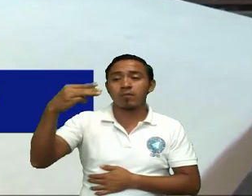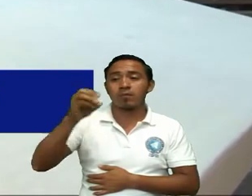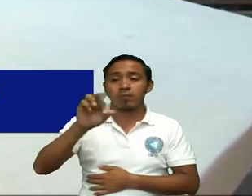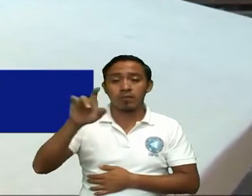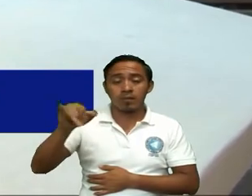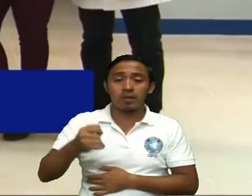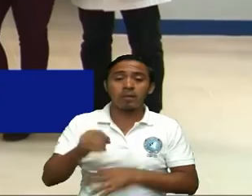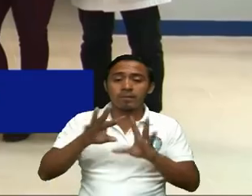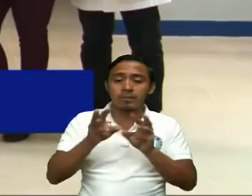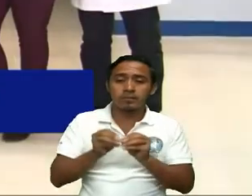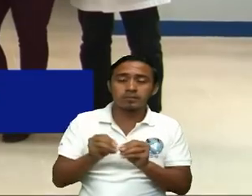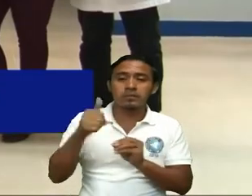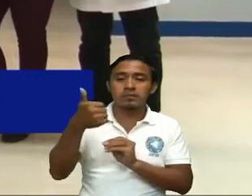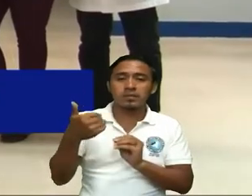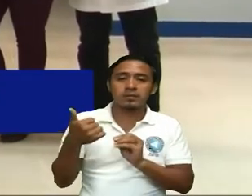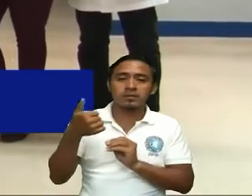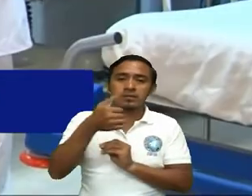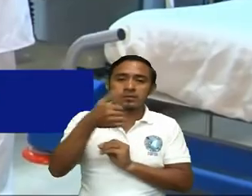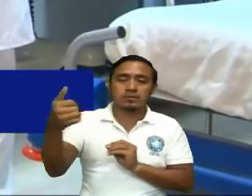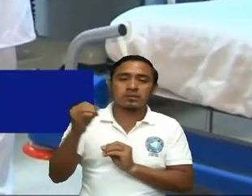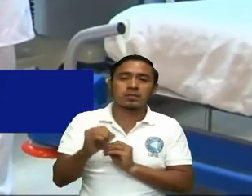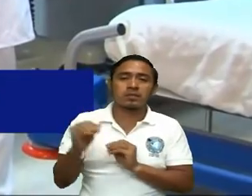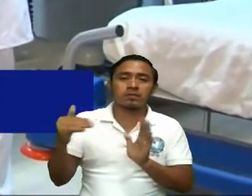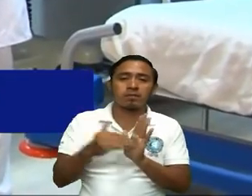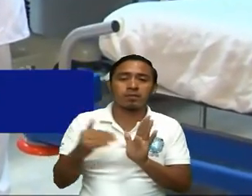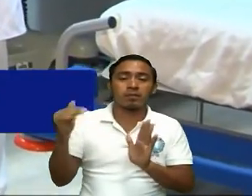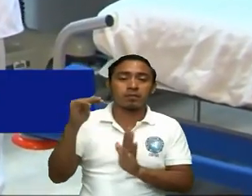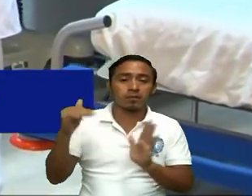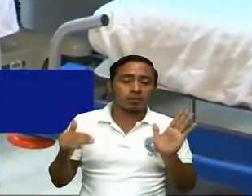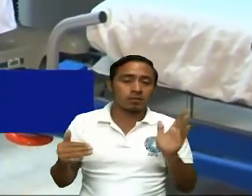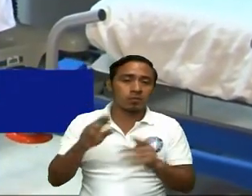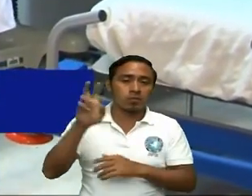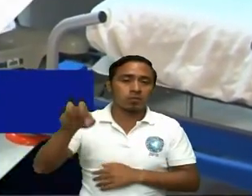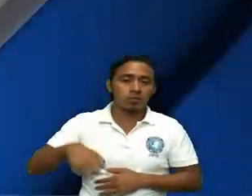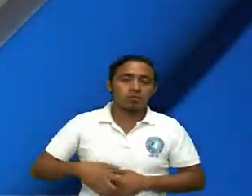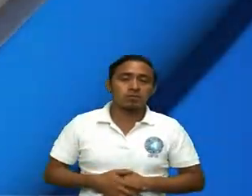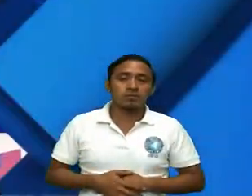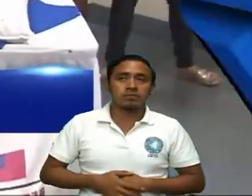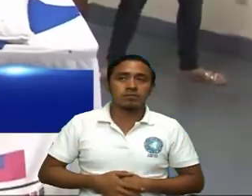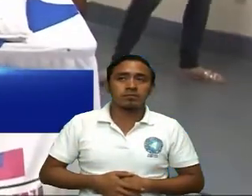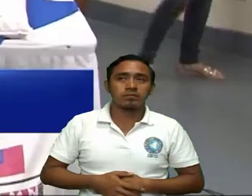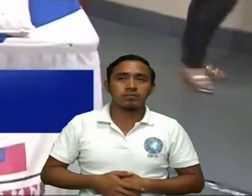cuya inversión fue de 600.000 córdobas.